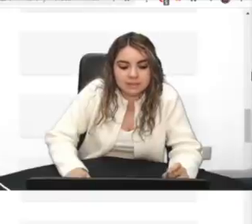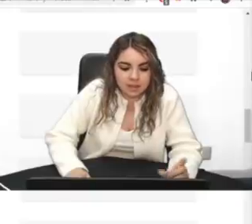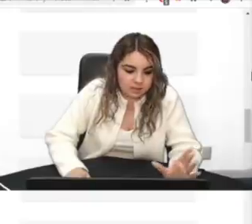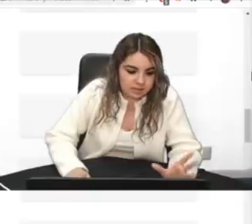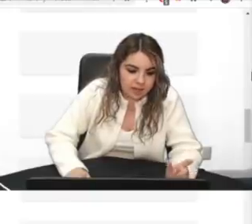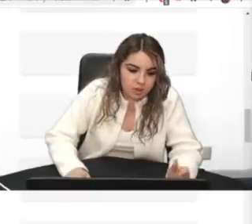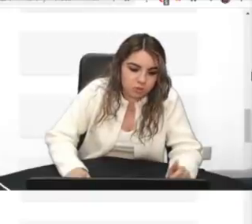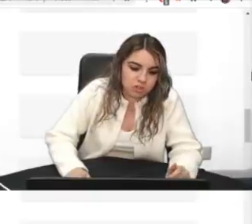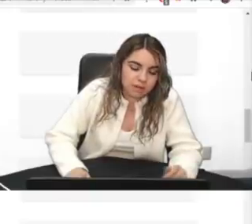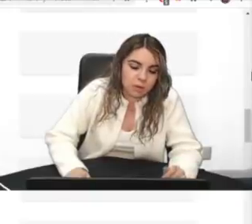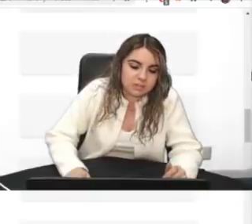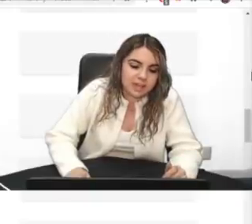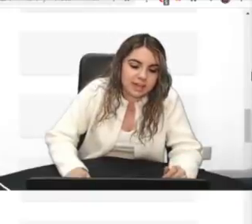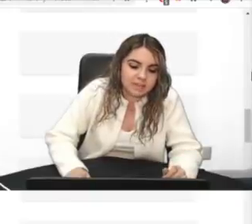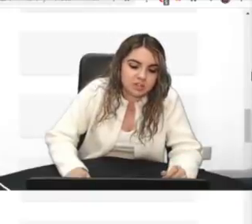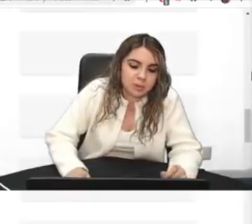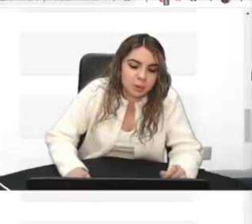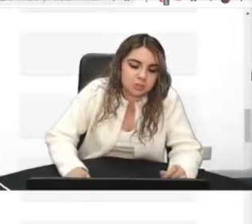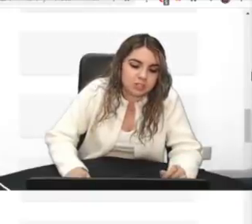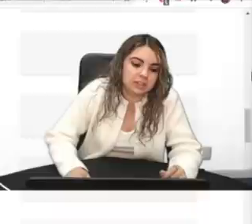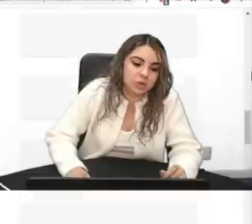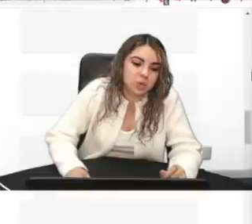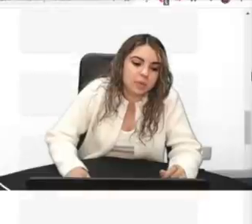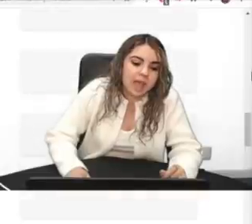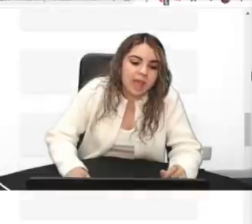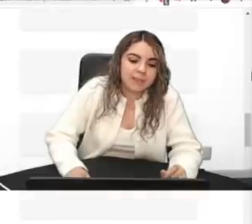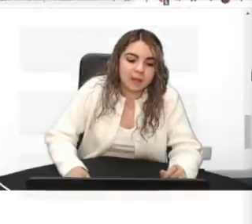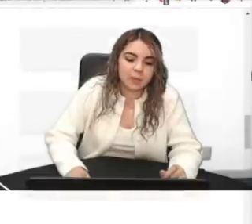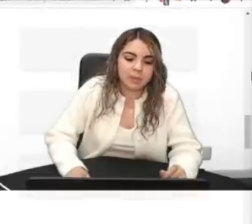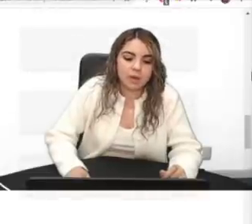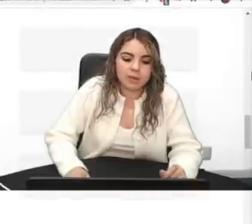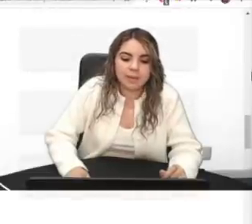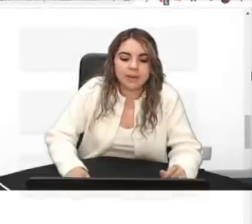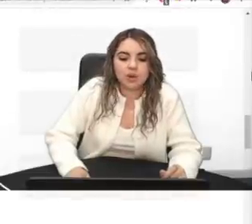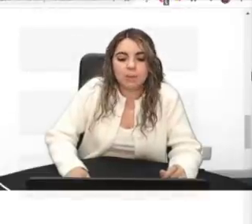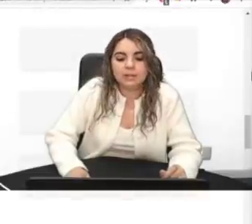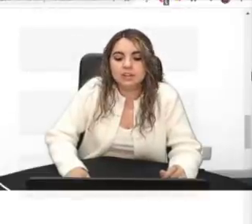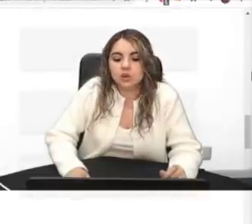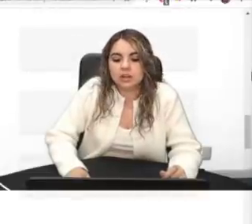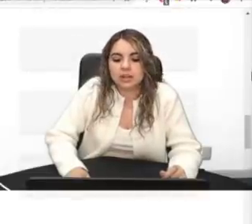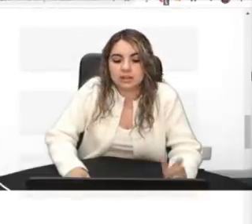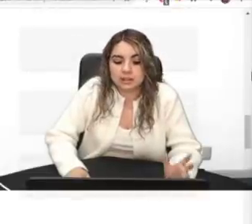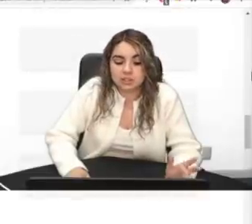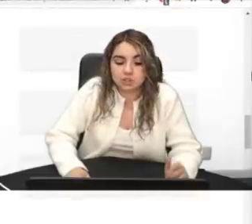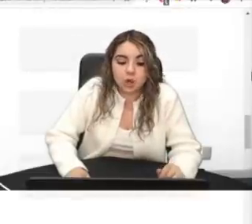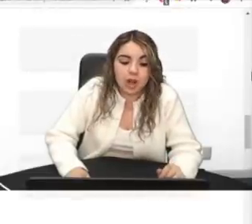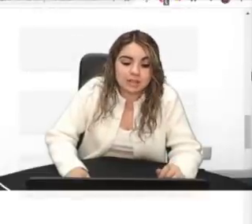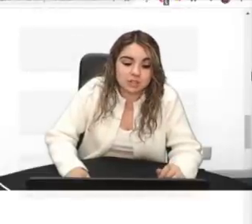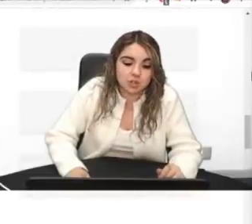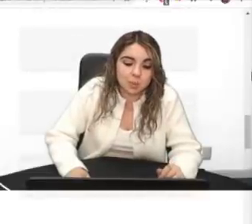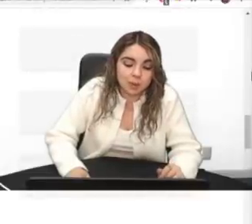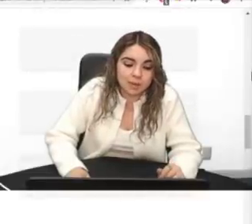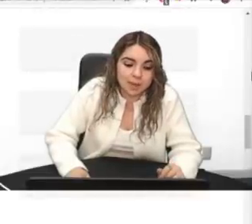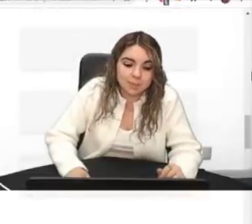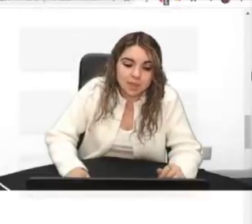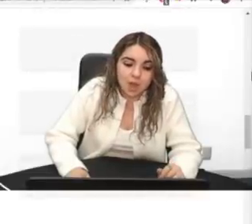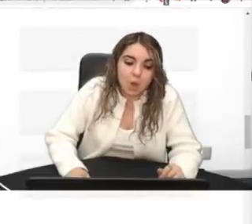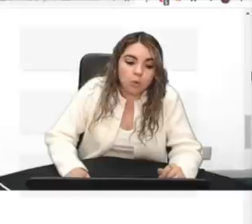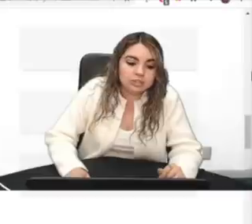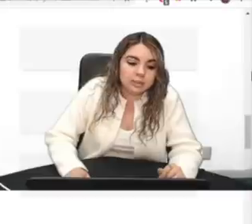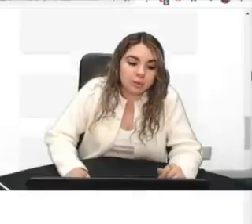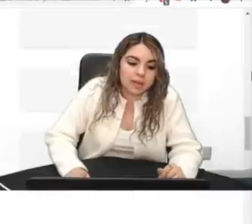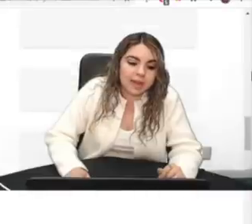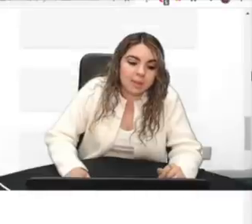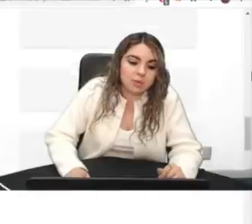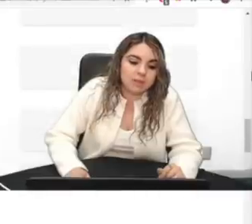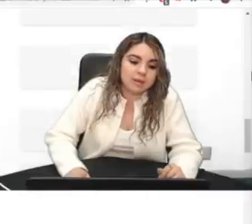en 20 cerrados y Banco Azteca en 19,71. En tanto, el Banco de México, Banjico, registró la sesión previa